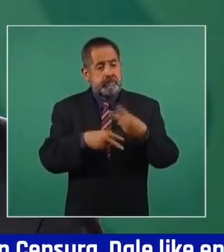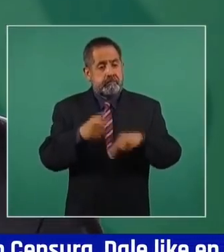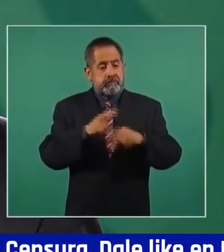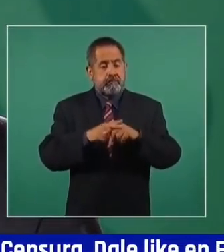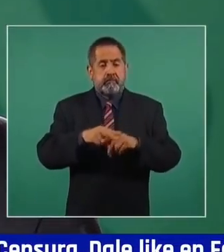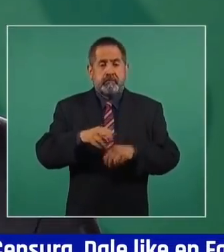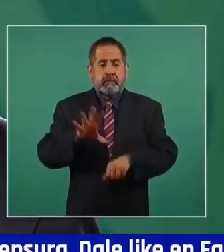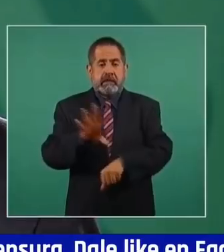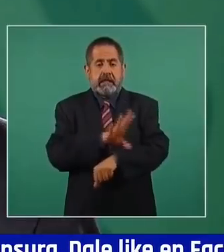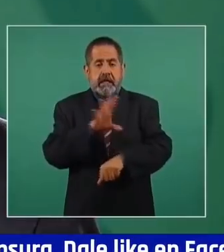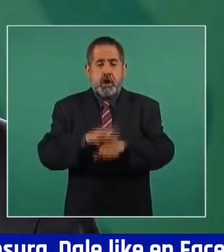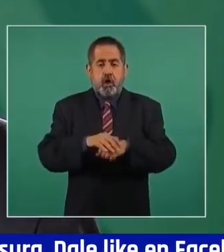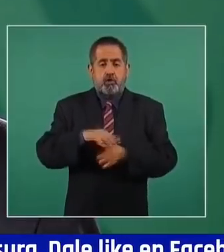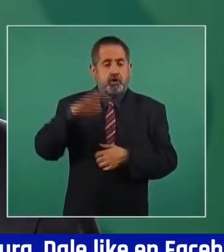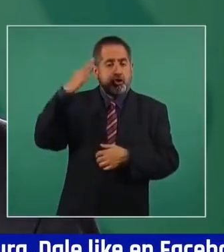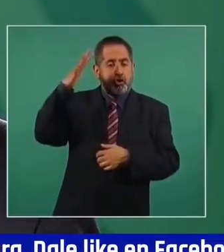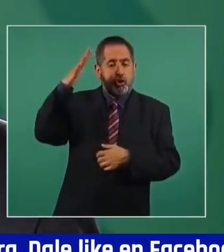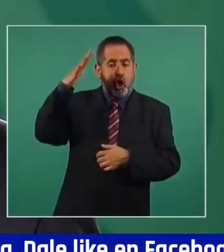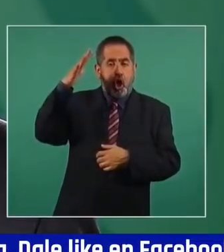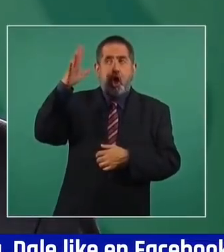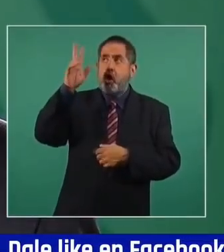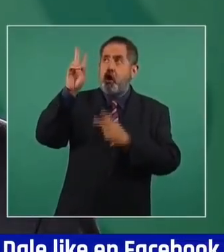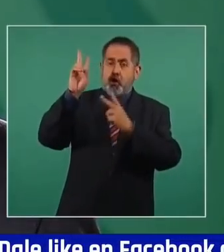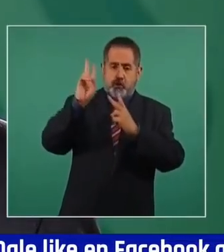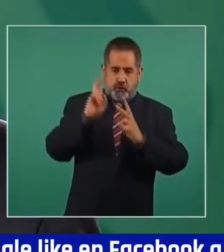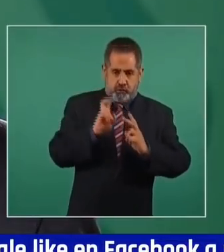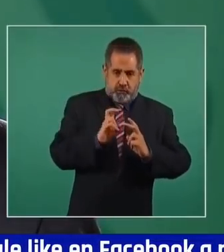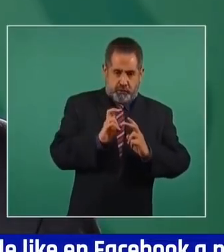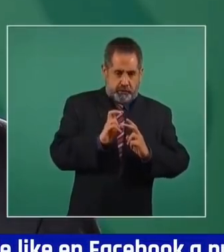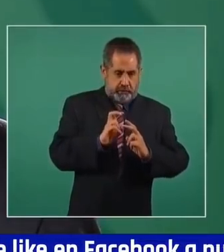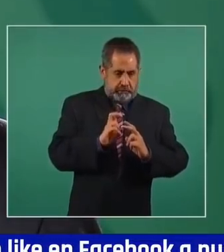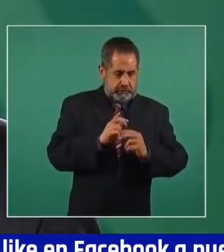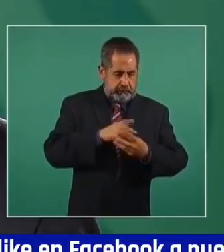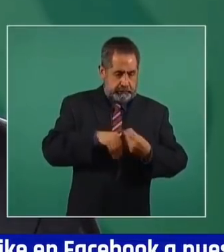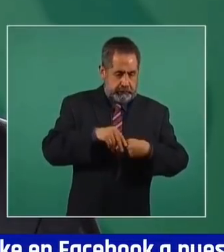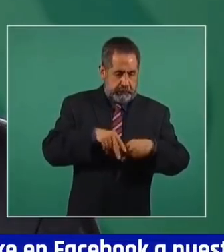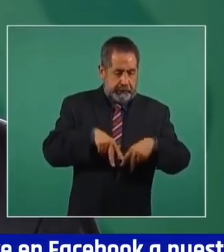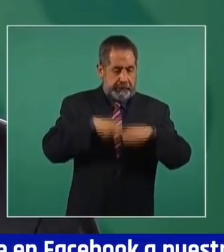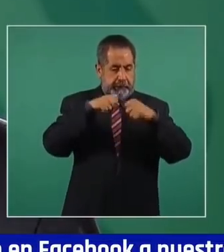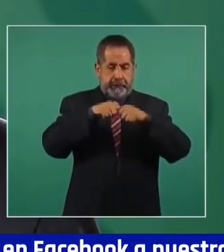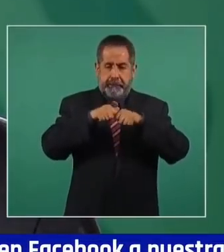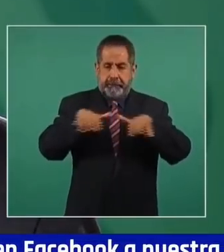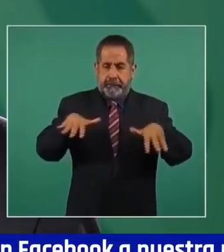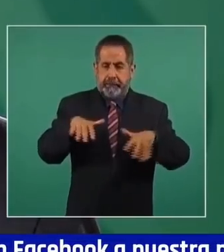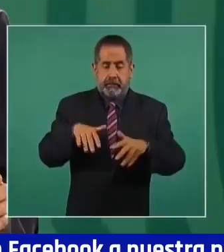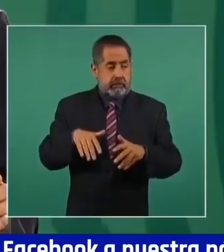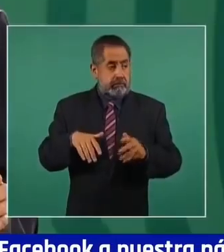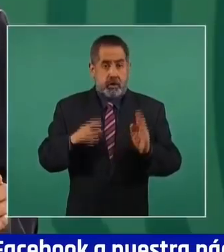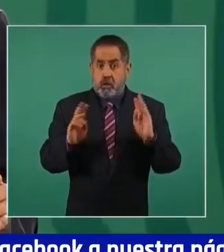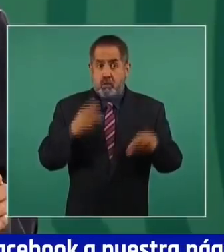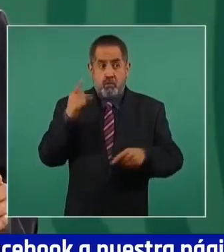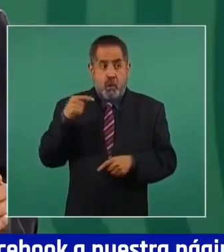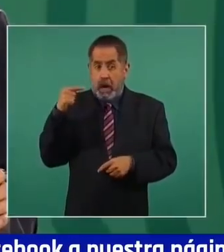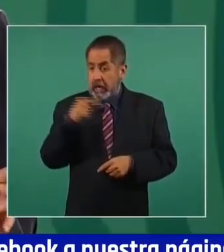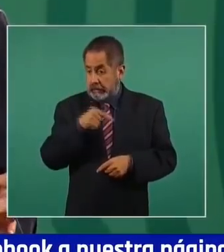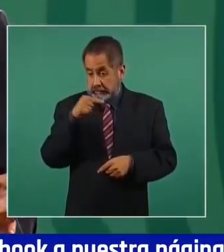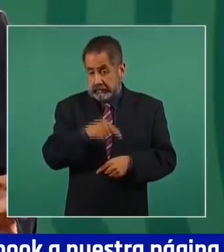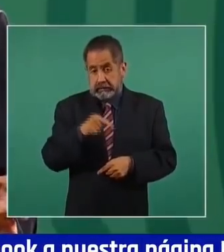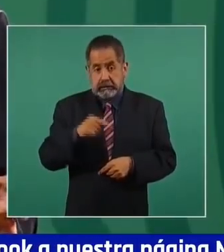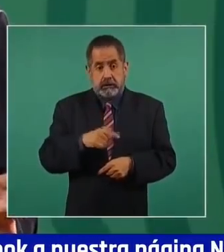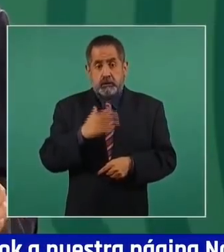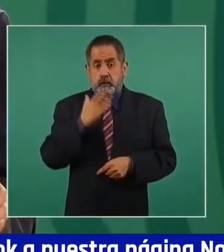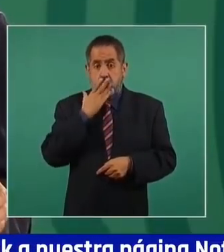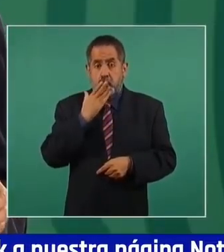en todo el país y el mundo. Es de los